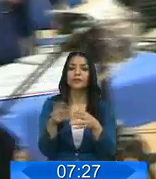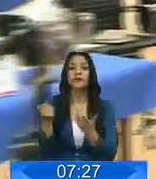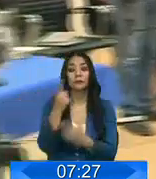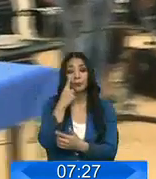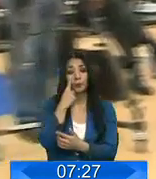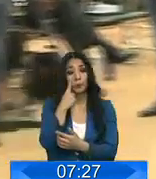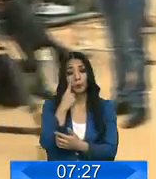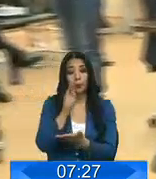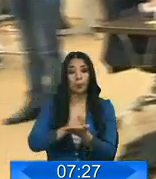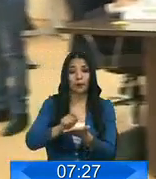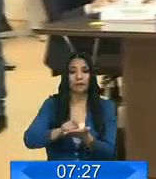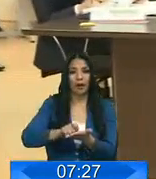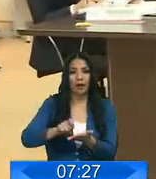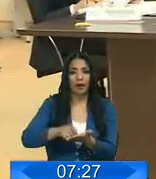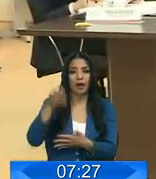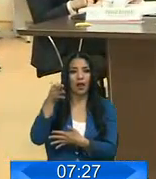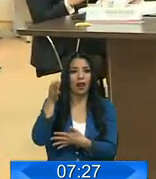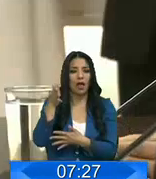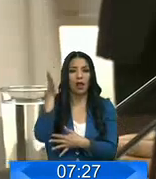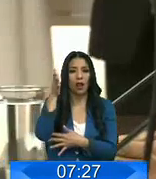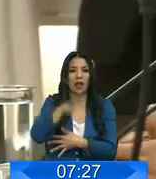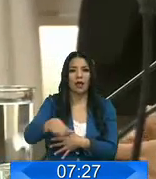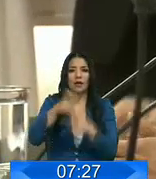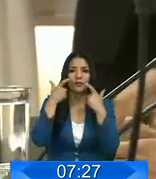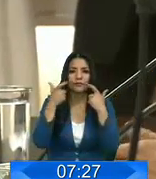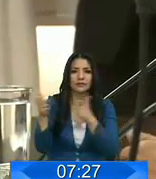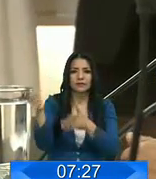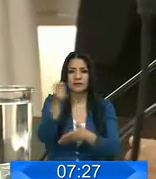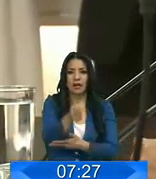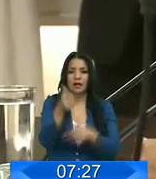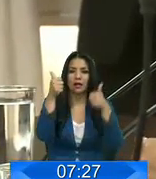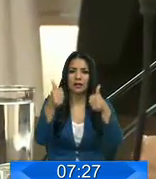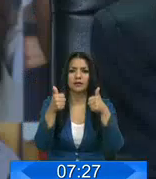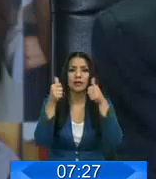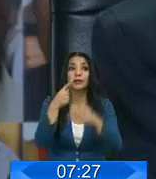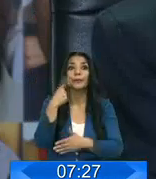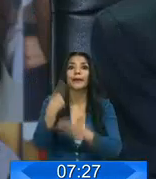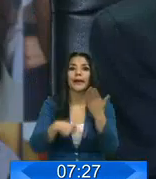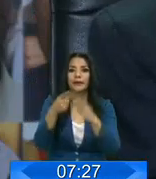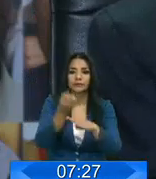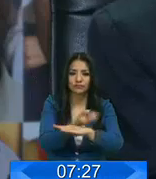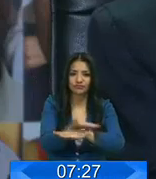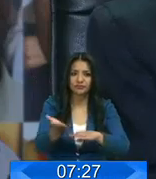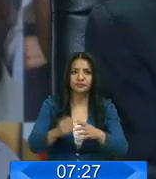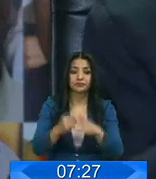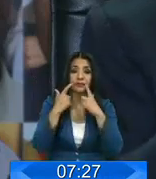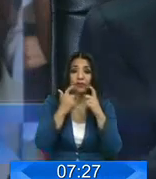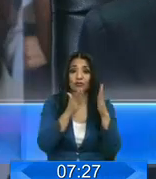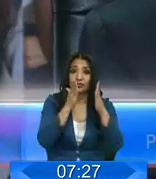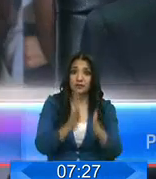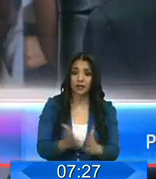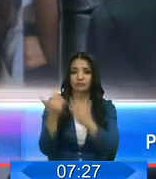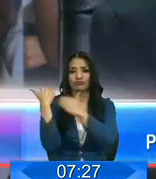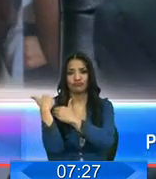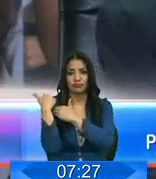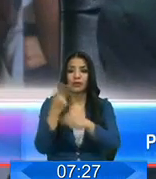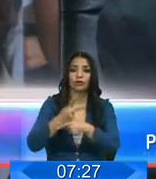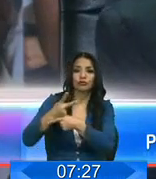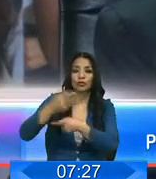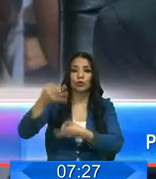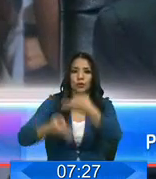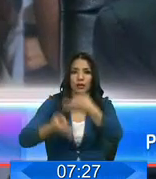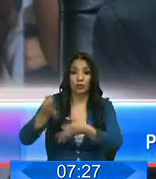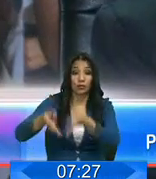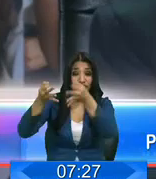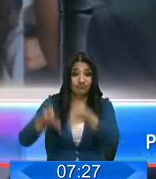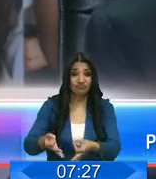los candidatos a la Fiscalía General del Estado para efectuar un exhorto. Los fiscales encargados y el Consejo de la Judicatura